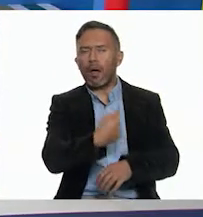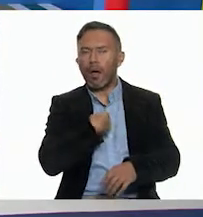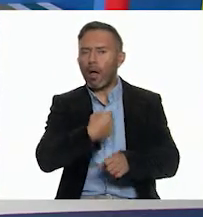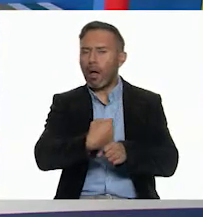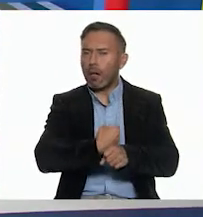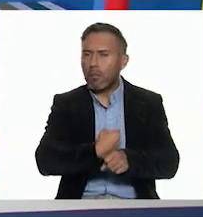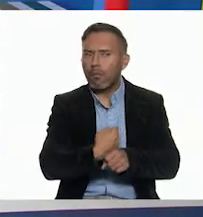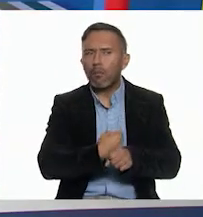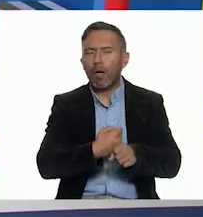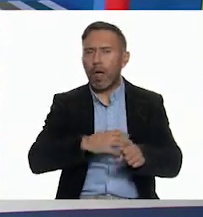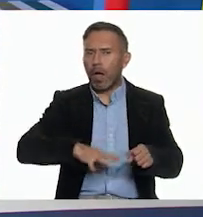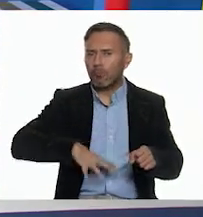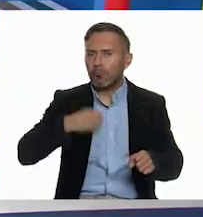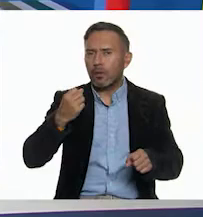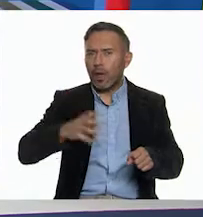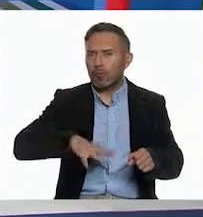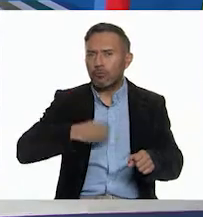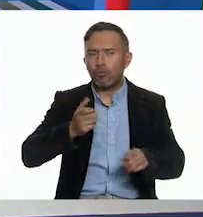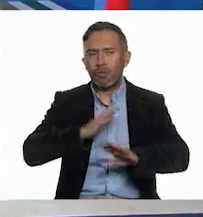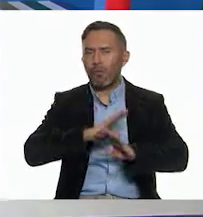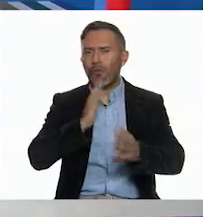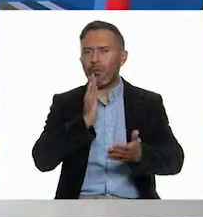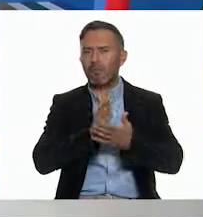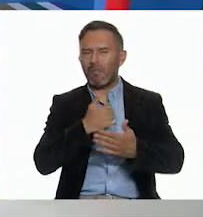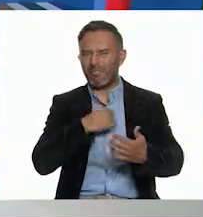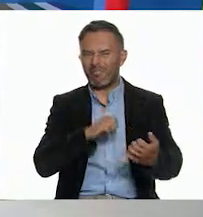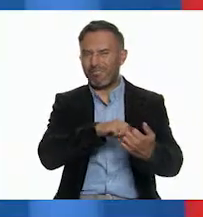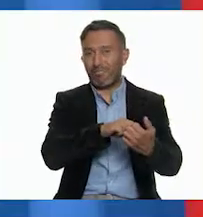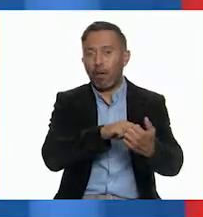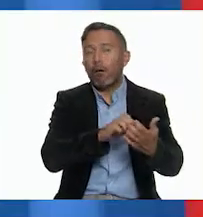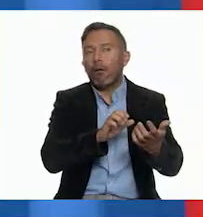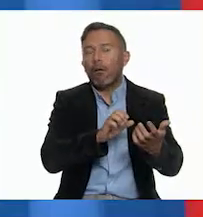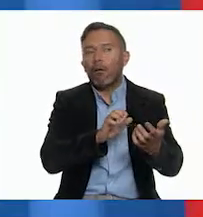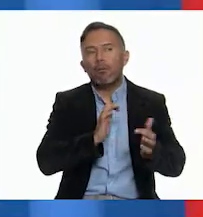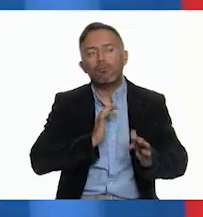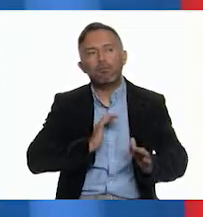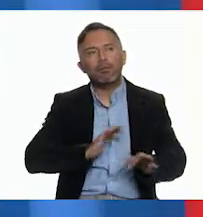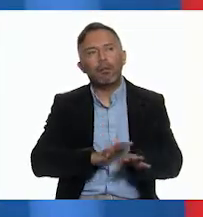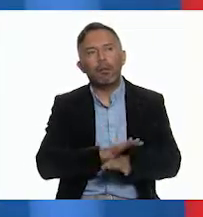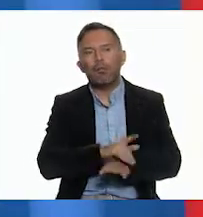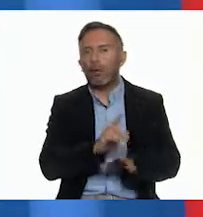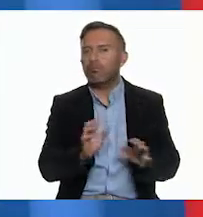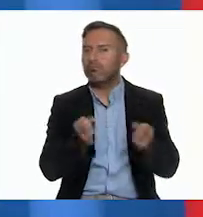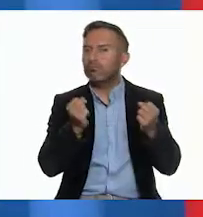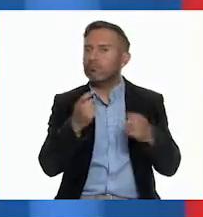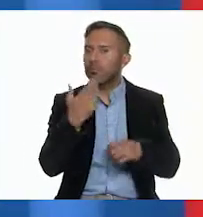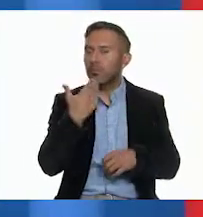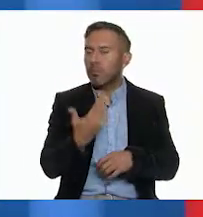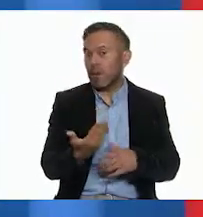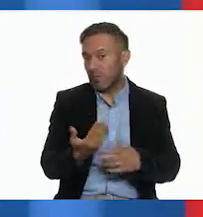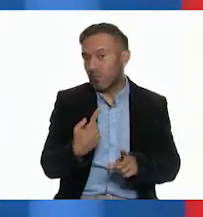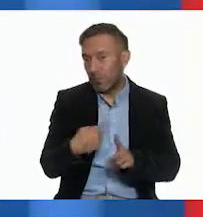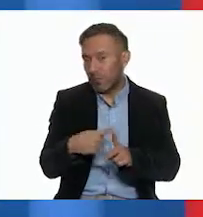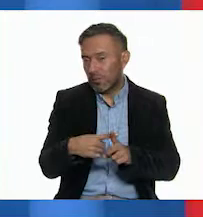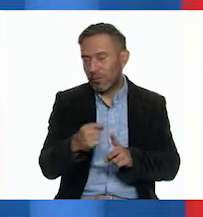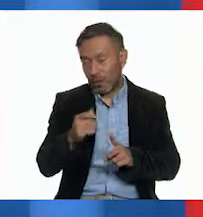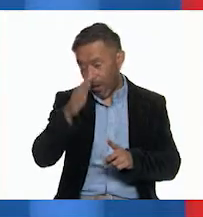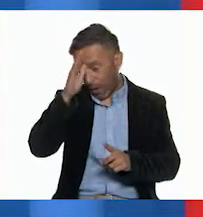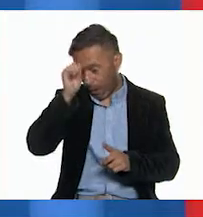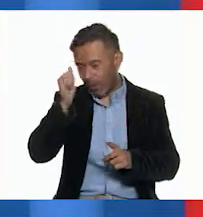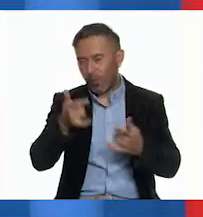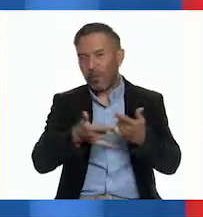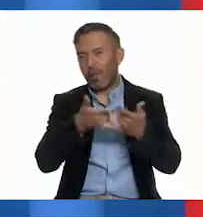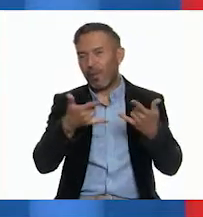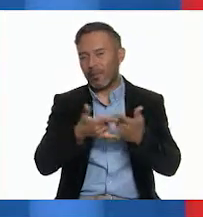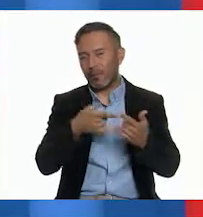maltratos, pienso que pues en realidad fue bueno. Y no debemos perder de vista que finalmente se trata de un cuento, pero